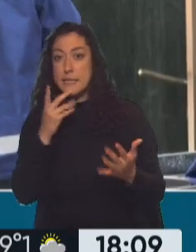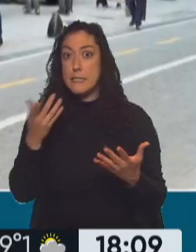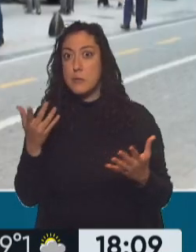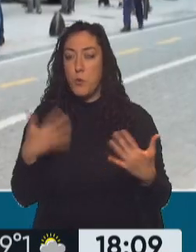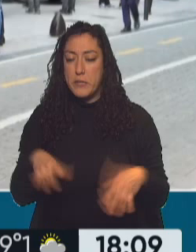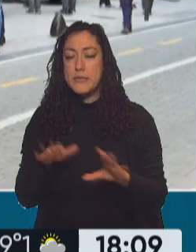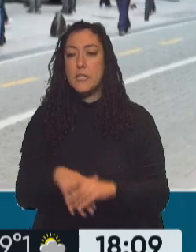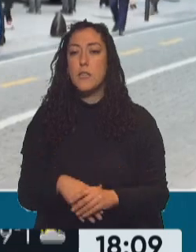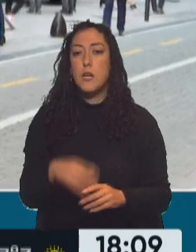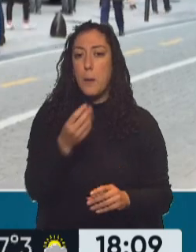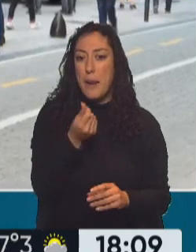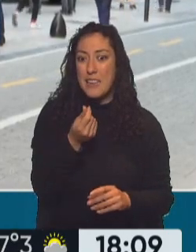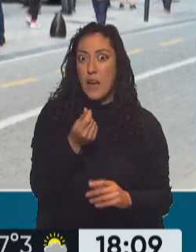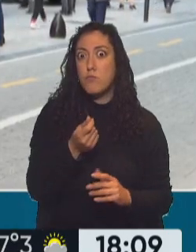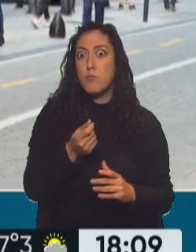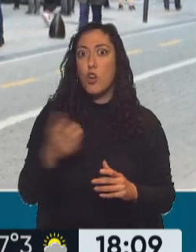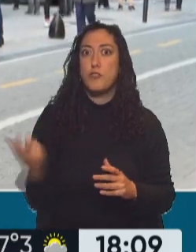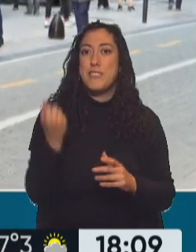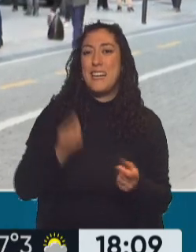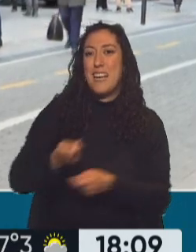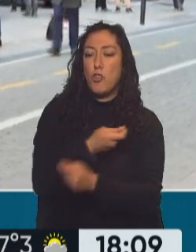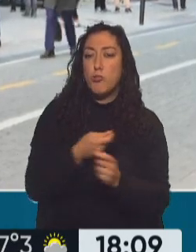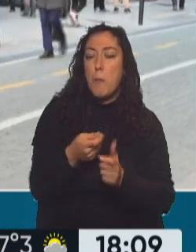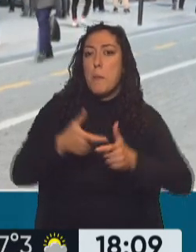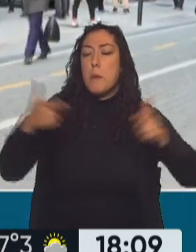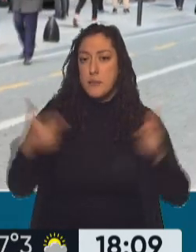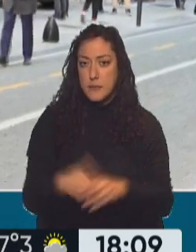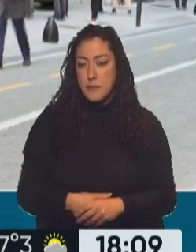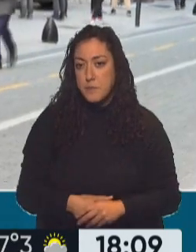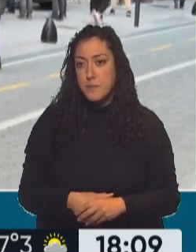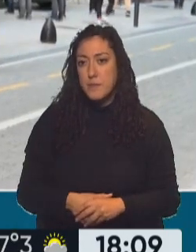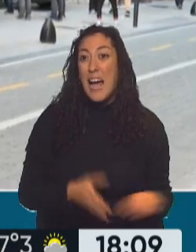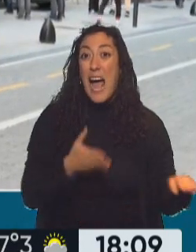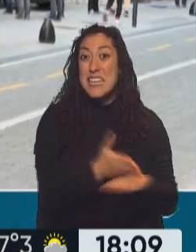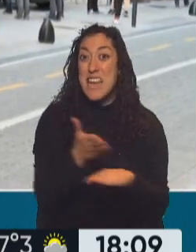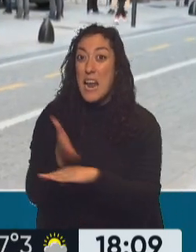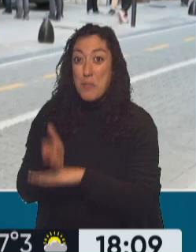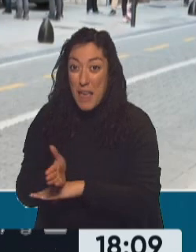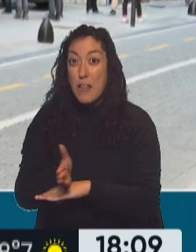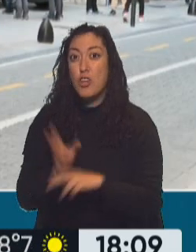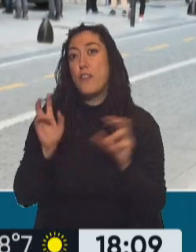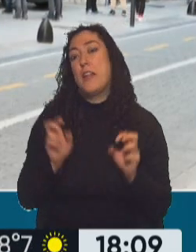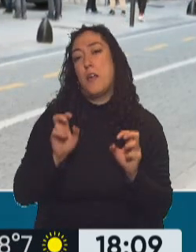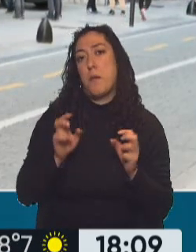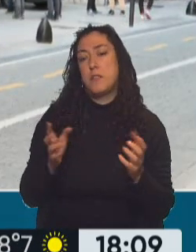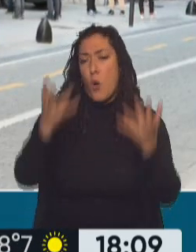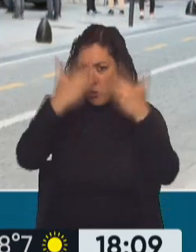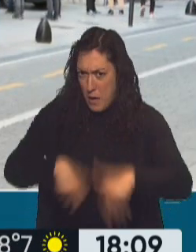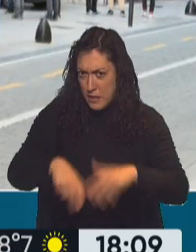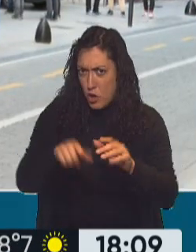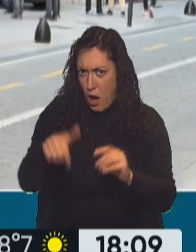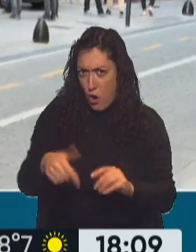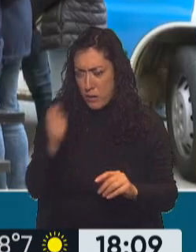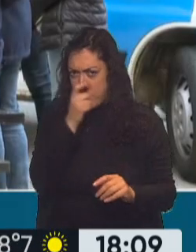plata con la plata. Y con el tema del dólar se está sucediendo algo similar. Los allanamientos. Y cuidado que estoy hablando de efectos inmediatos. Esto no es